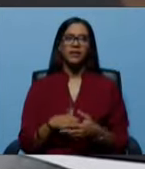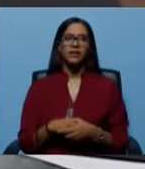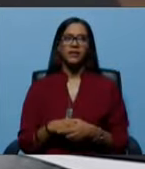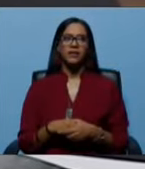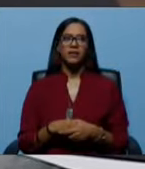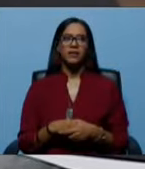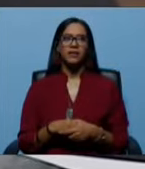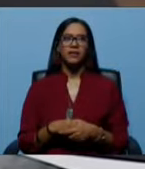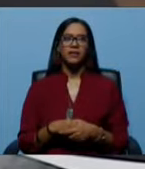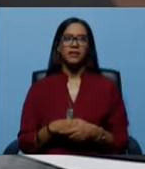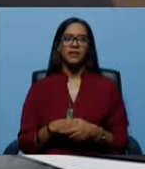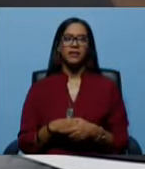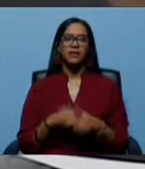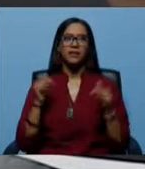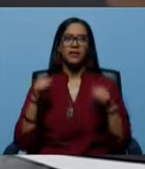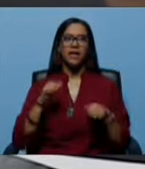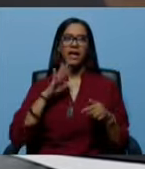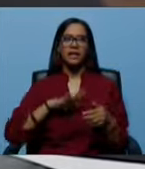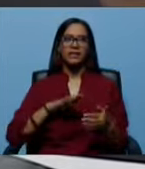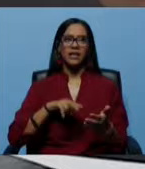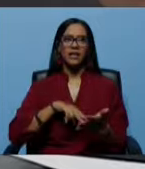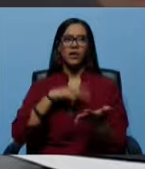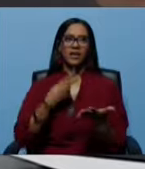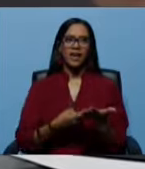Y aquí están los caídos y caídas.